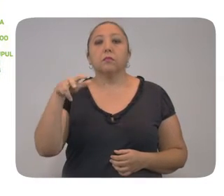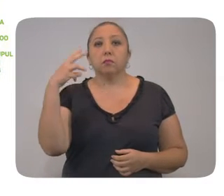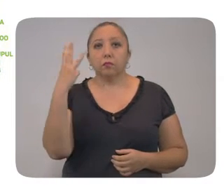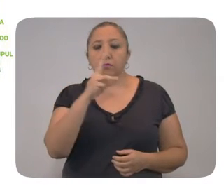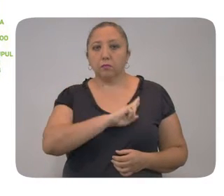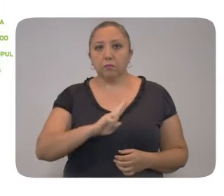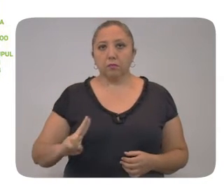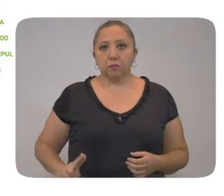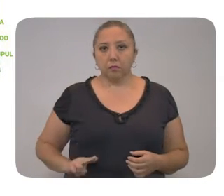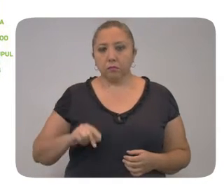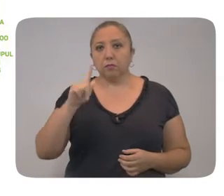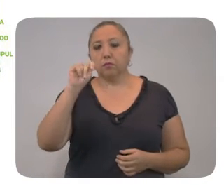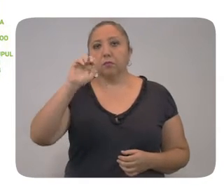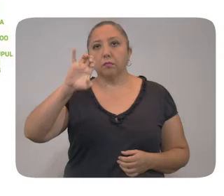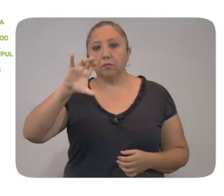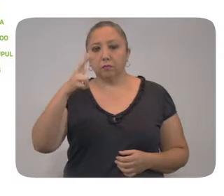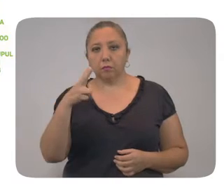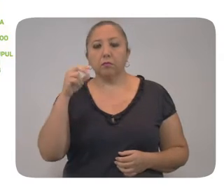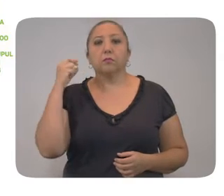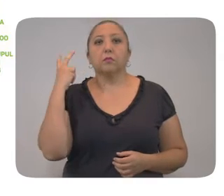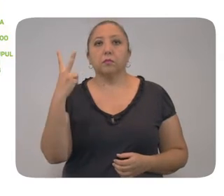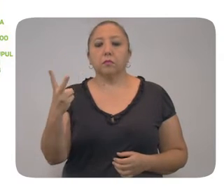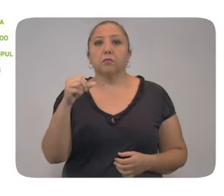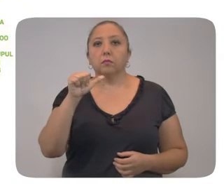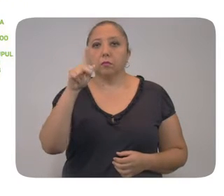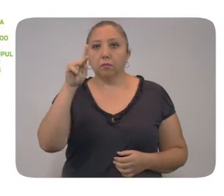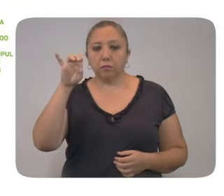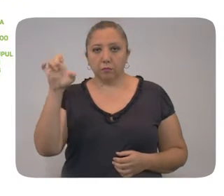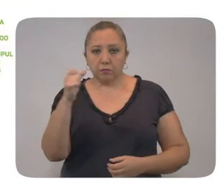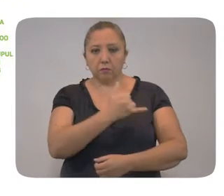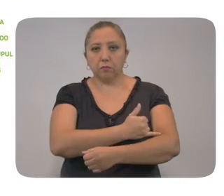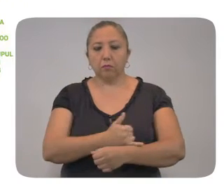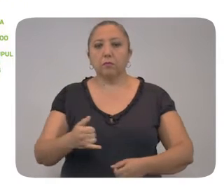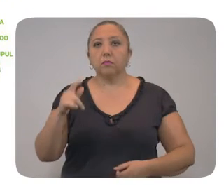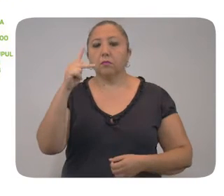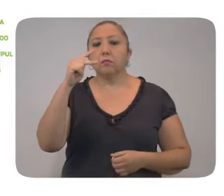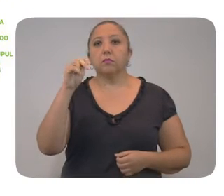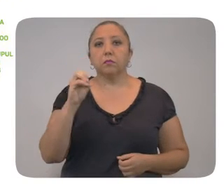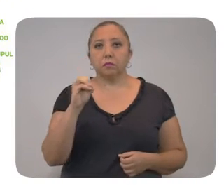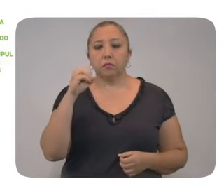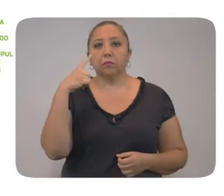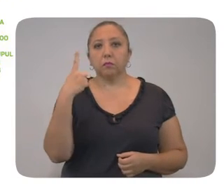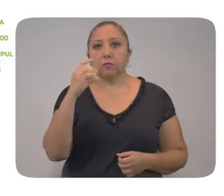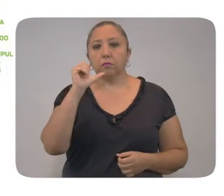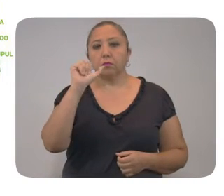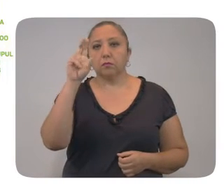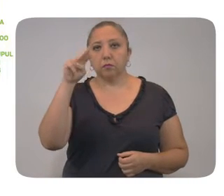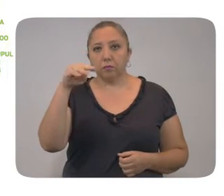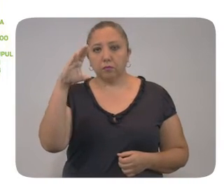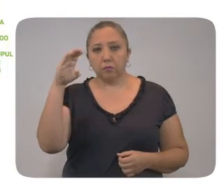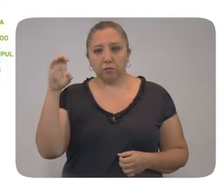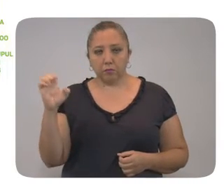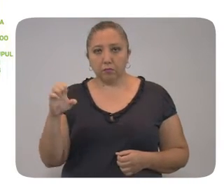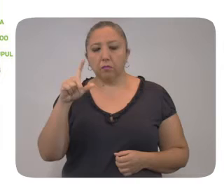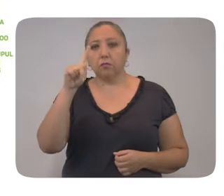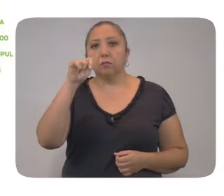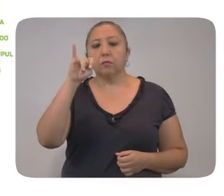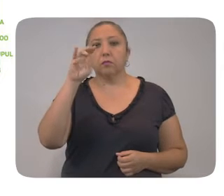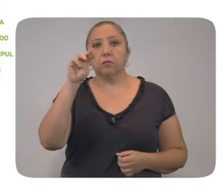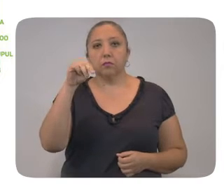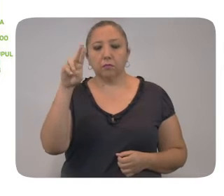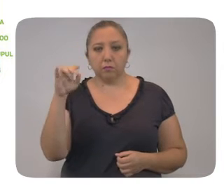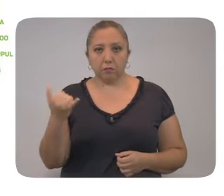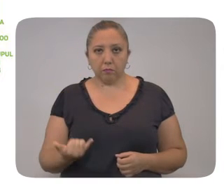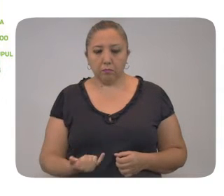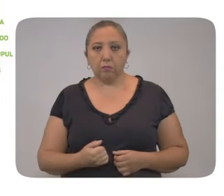Humán y Tecó, 2 en Aquil, Joctún, Izamal y Peto, y uno en Acanqué, Samajil, Timucuy y